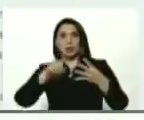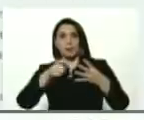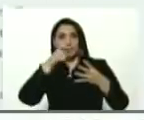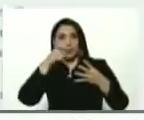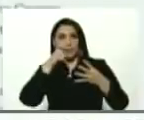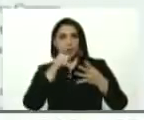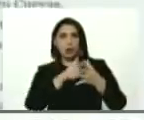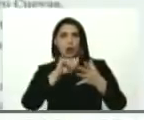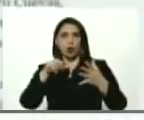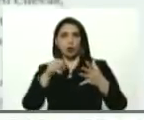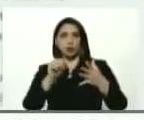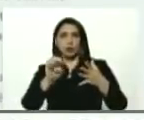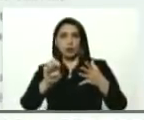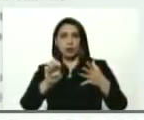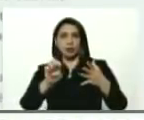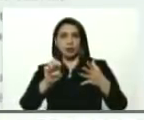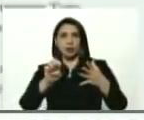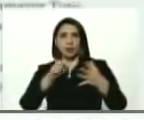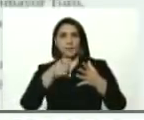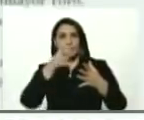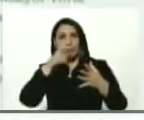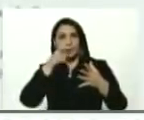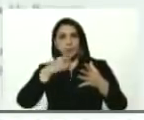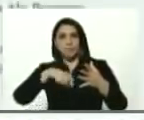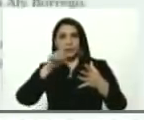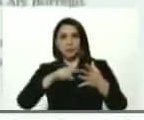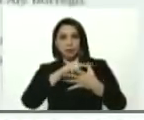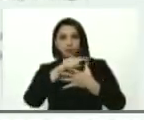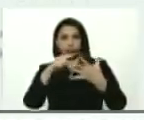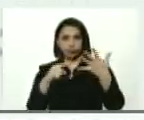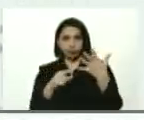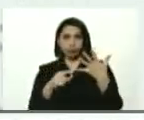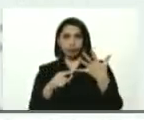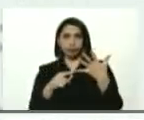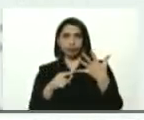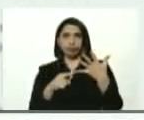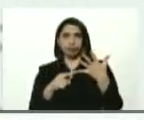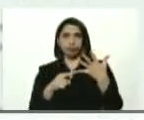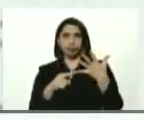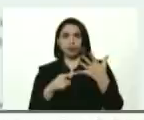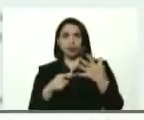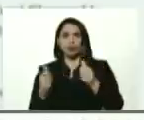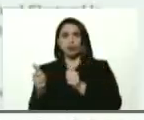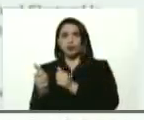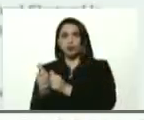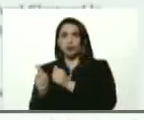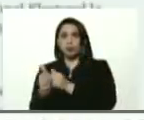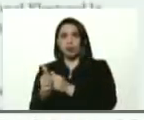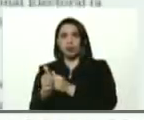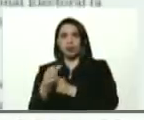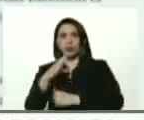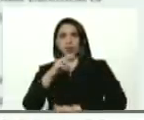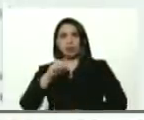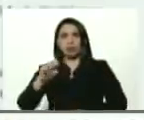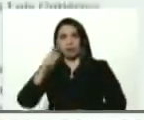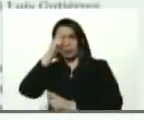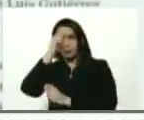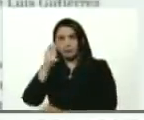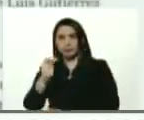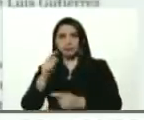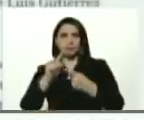Luis Gutiérrez Parra como rector principal. Como rectores suplentes del Consejo Nacional Electoral fueron